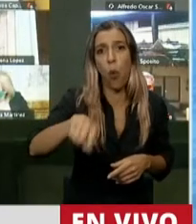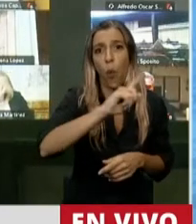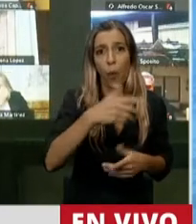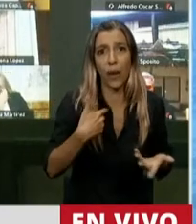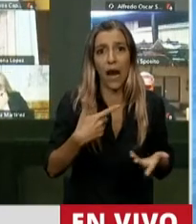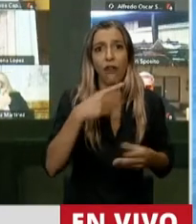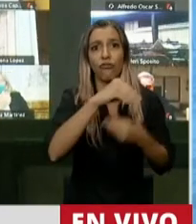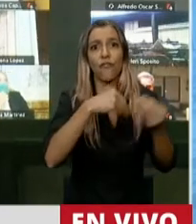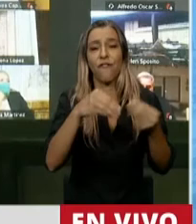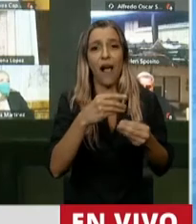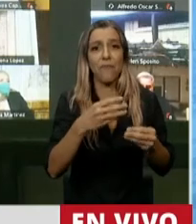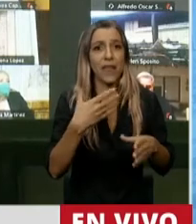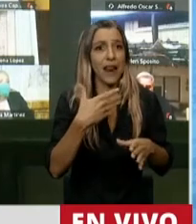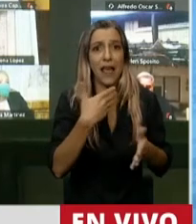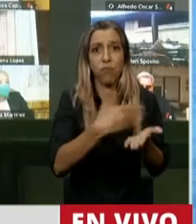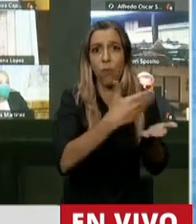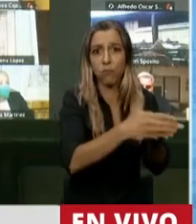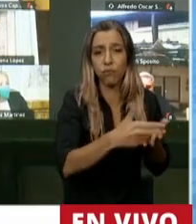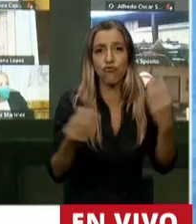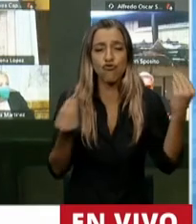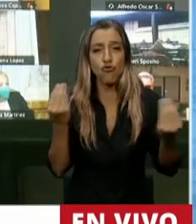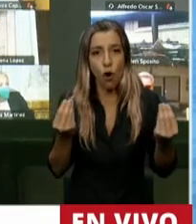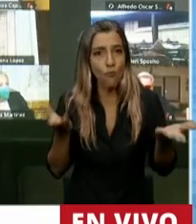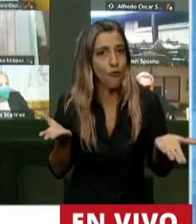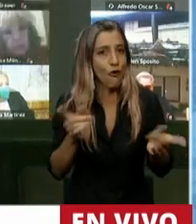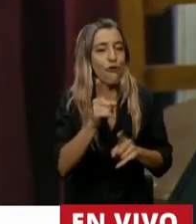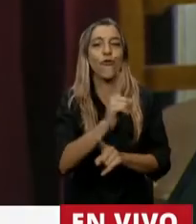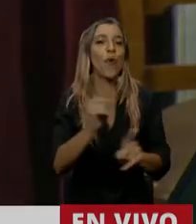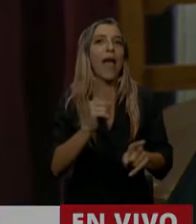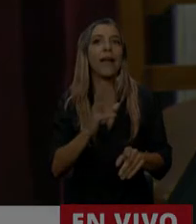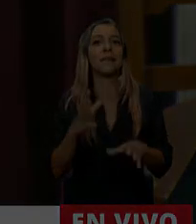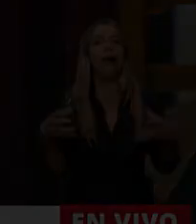política como es la Cámpora, señor presidente. Muchas gracias. Gracias, diputado.